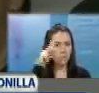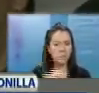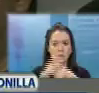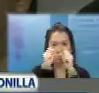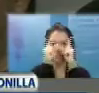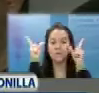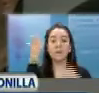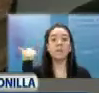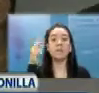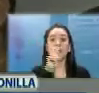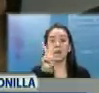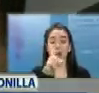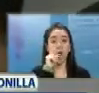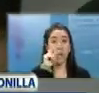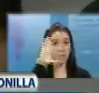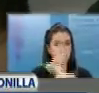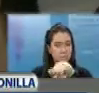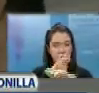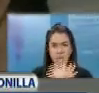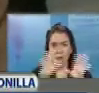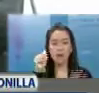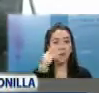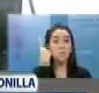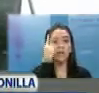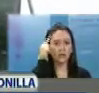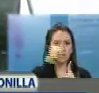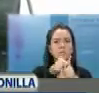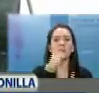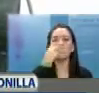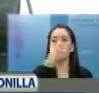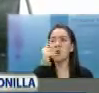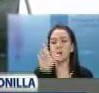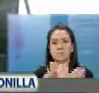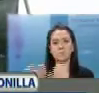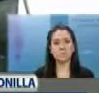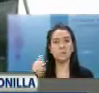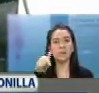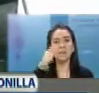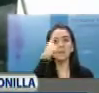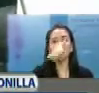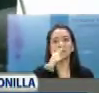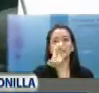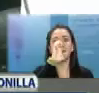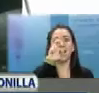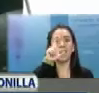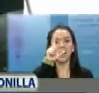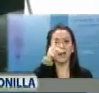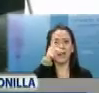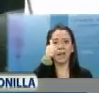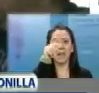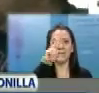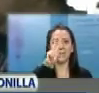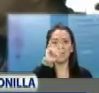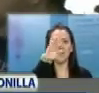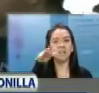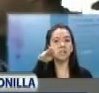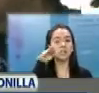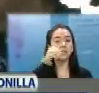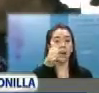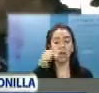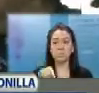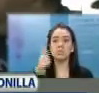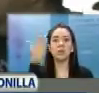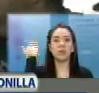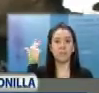esta persona encajaba en lo que en lo que era fisonómicamente, en el marco de que vivía con dos